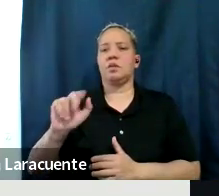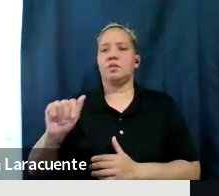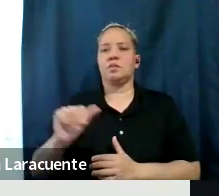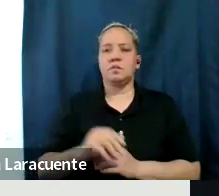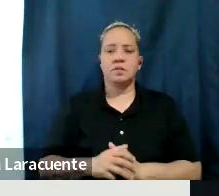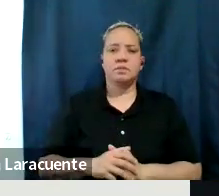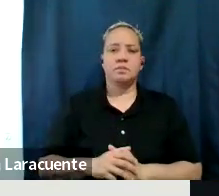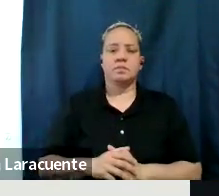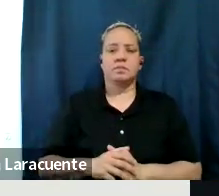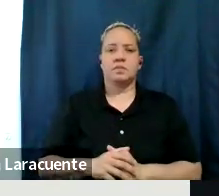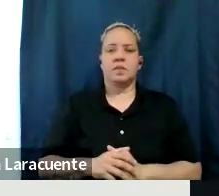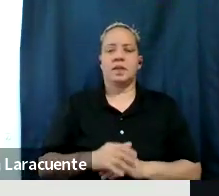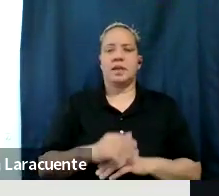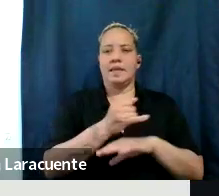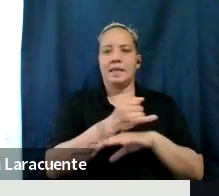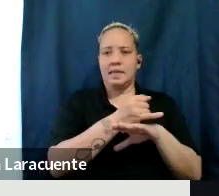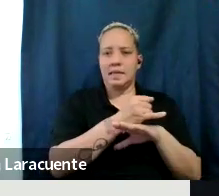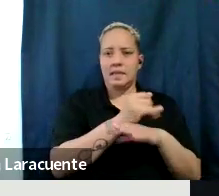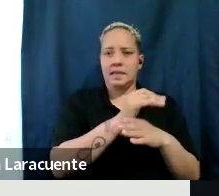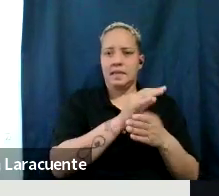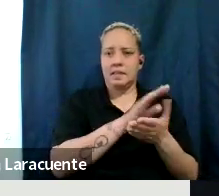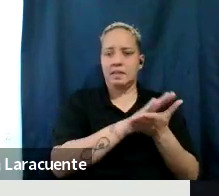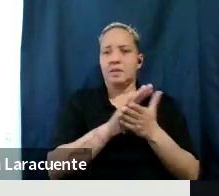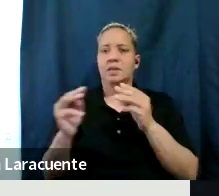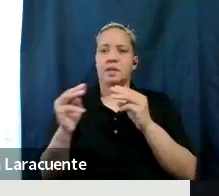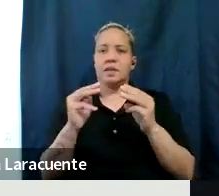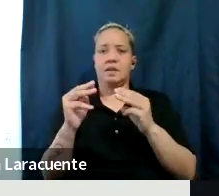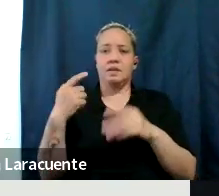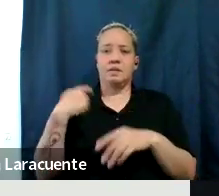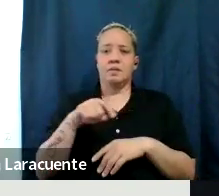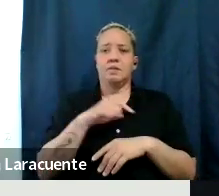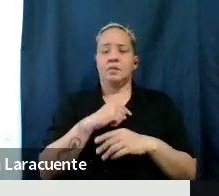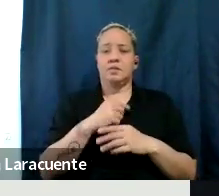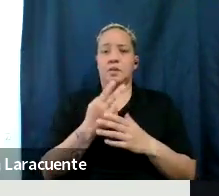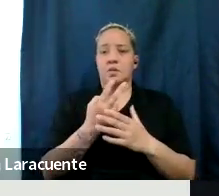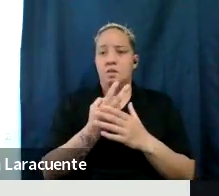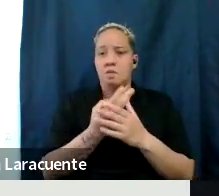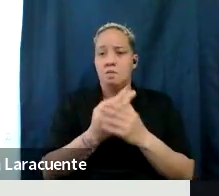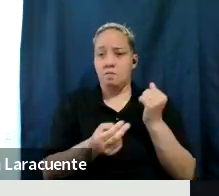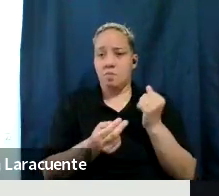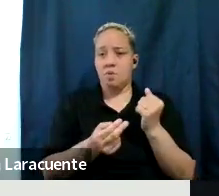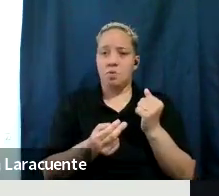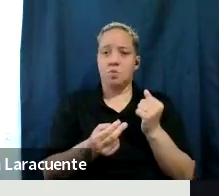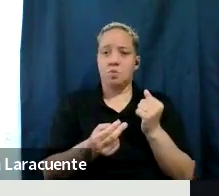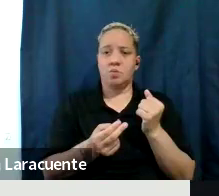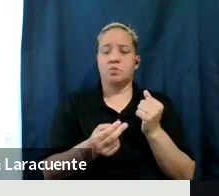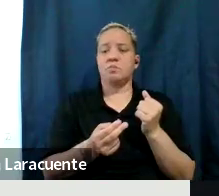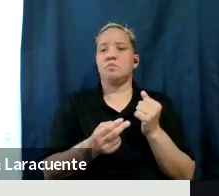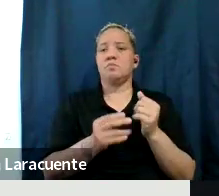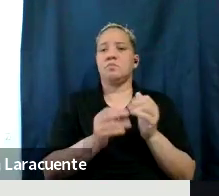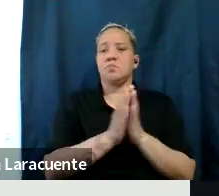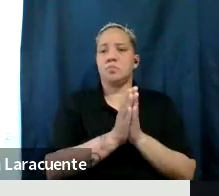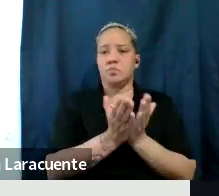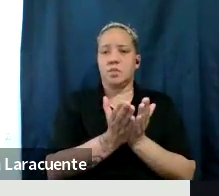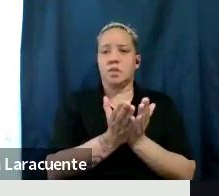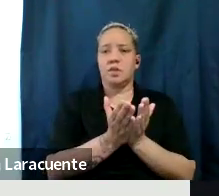Tanto en Isla de la Simpatía como en este volumen Guerra en España, estos dos, digamos, estos dos volúmenes, Guerra